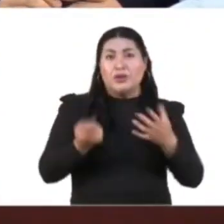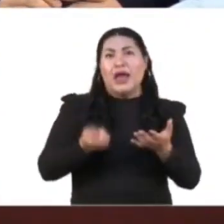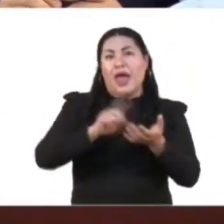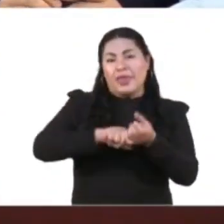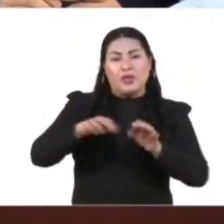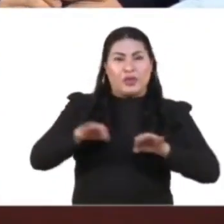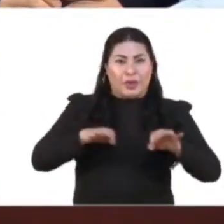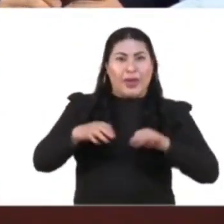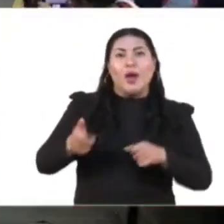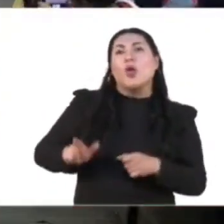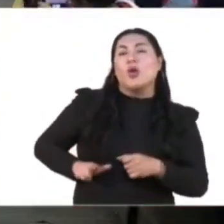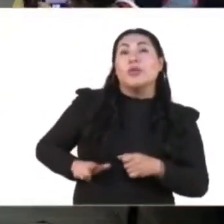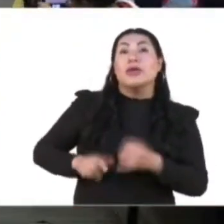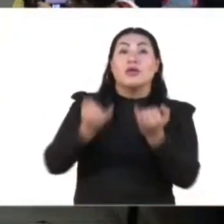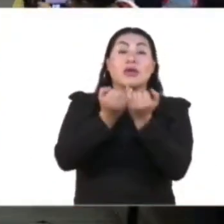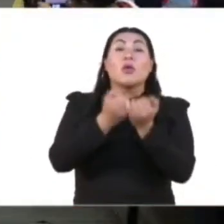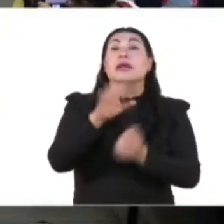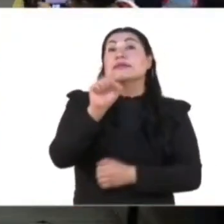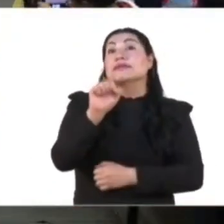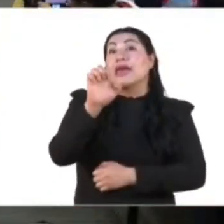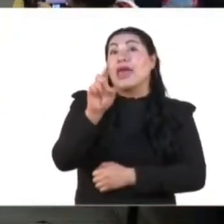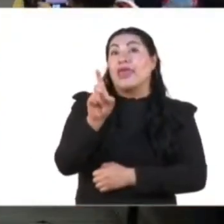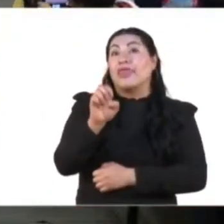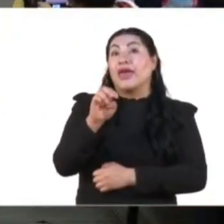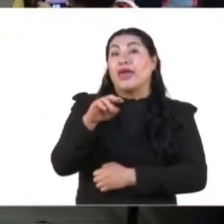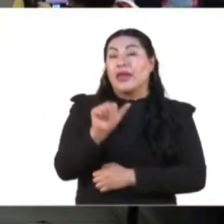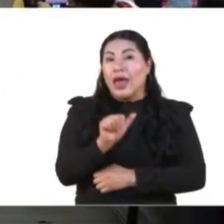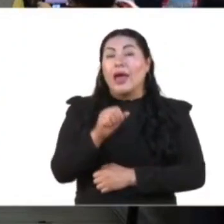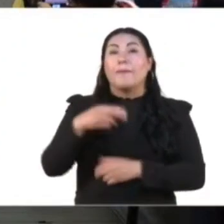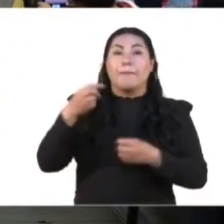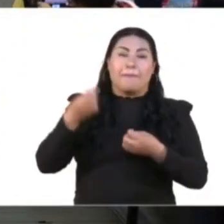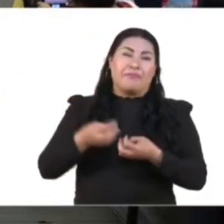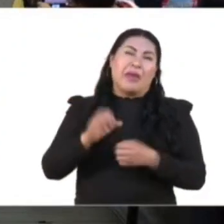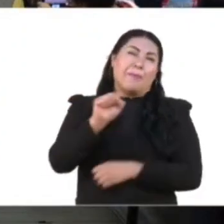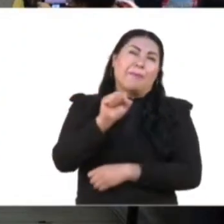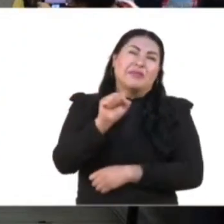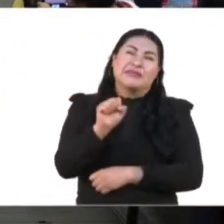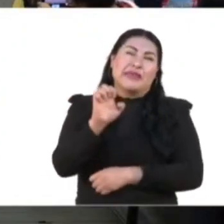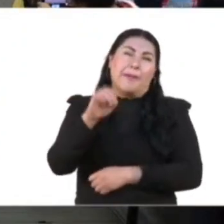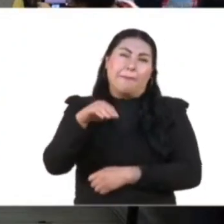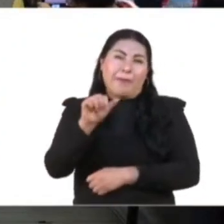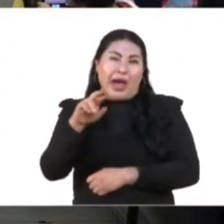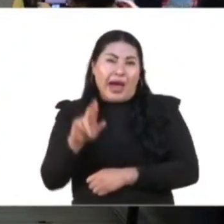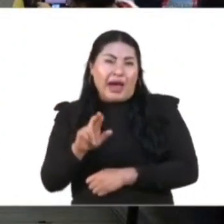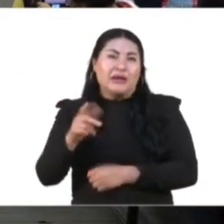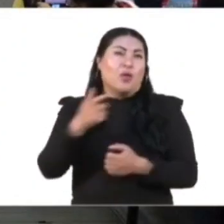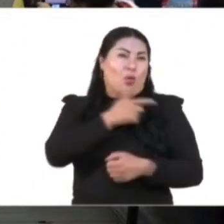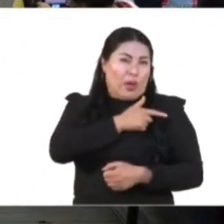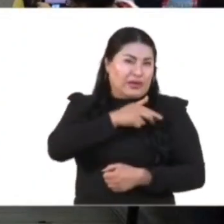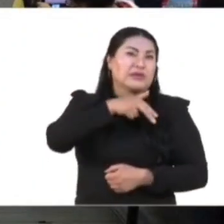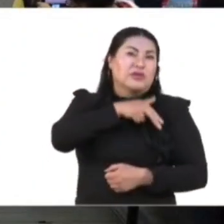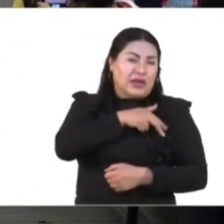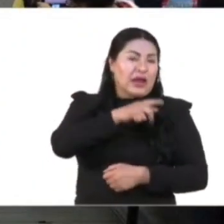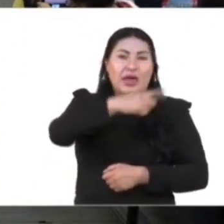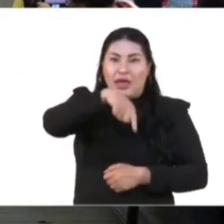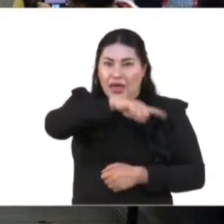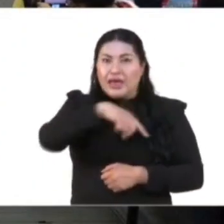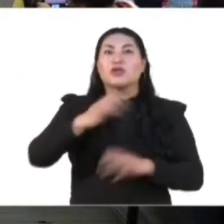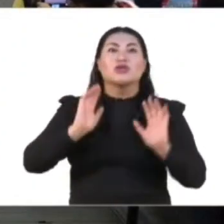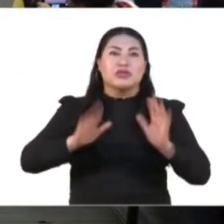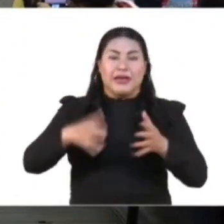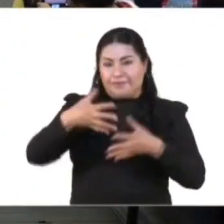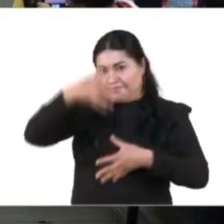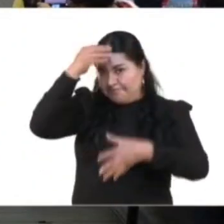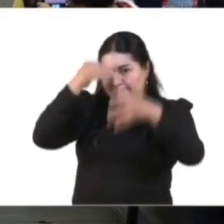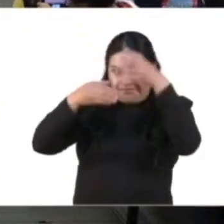además de lo que hace la Sedena, la Marina, la propia Guardia Nacional, que tienen esa capacitación, pero ellos saben que